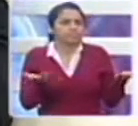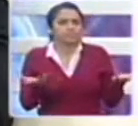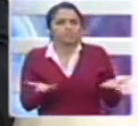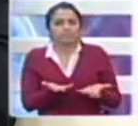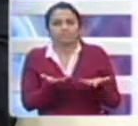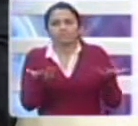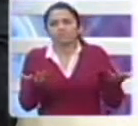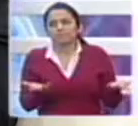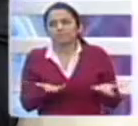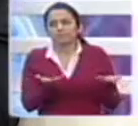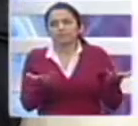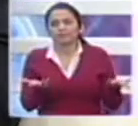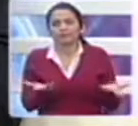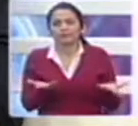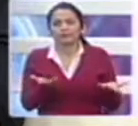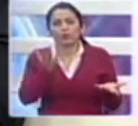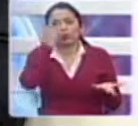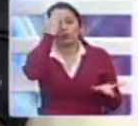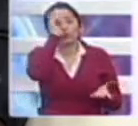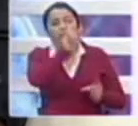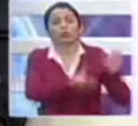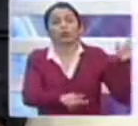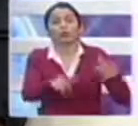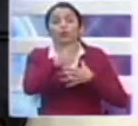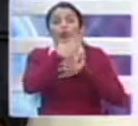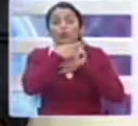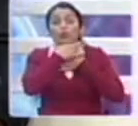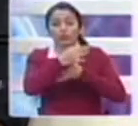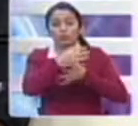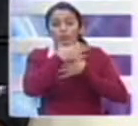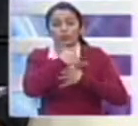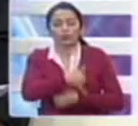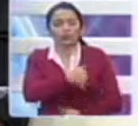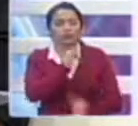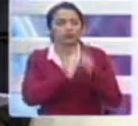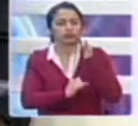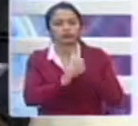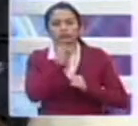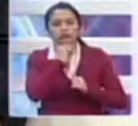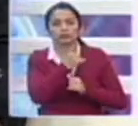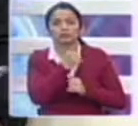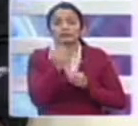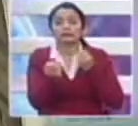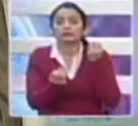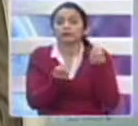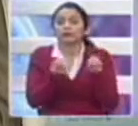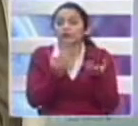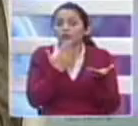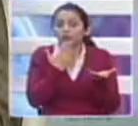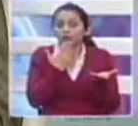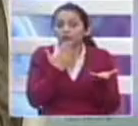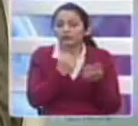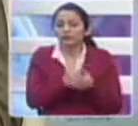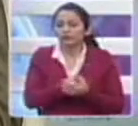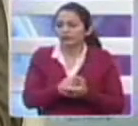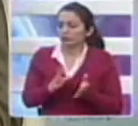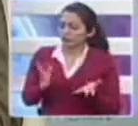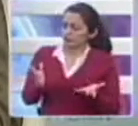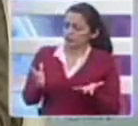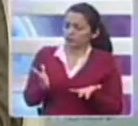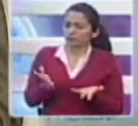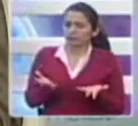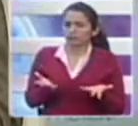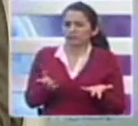las situaciones que se dan por el consumo de alcohol. ¿Ustedes tienen alguna campaña para las fiestas? Bueno, eso es algo que año a